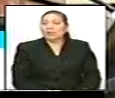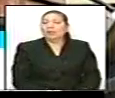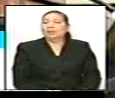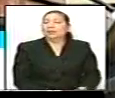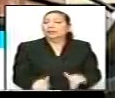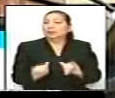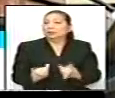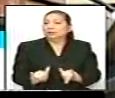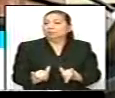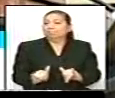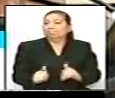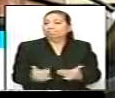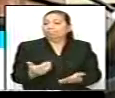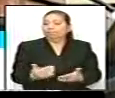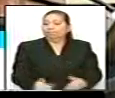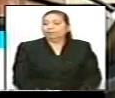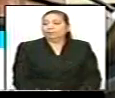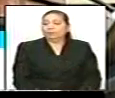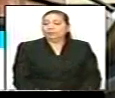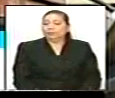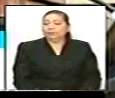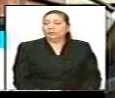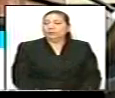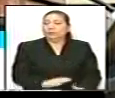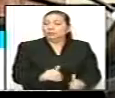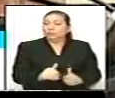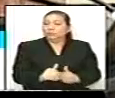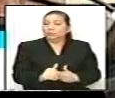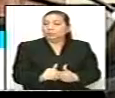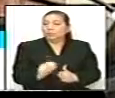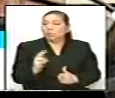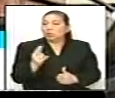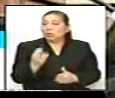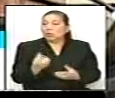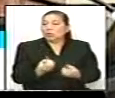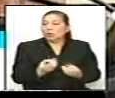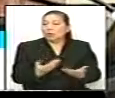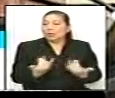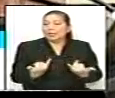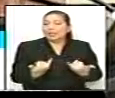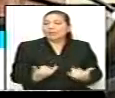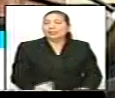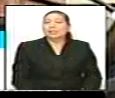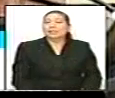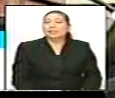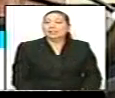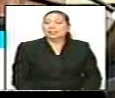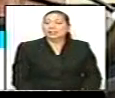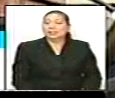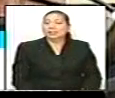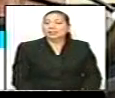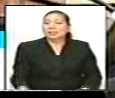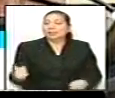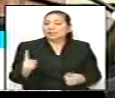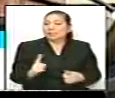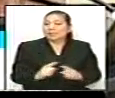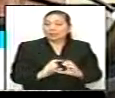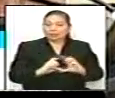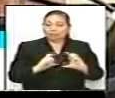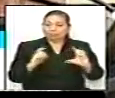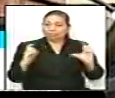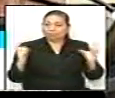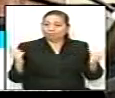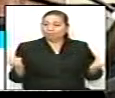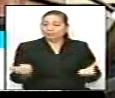dejó expuesto a todo el vandalismo que ha sucedido a partir de eso, de esa fecha, a la faja